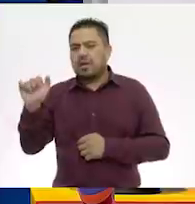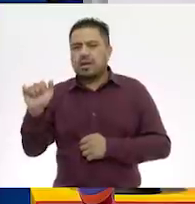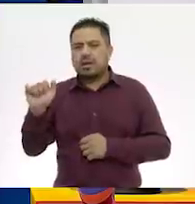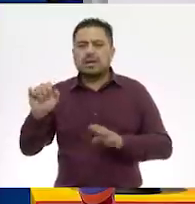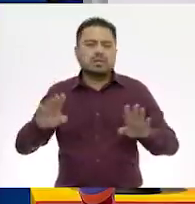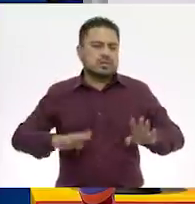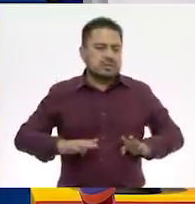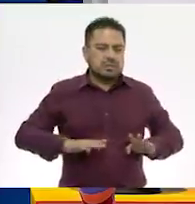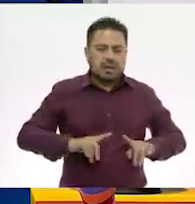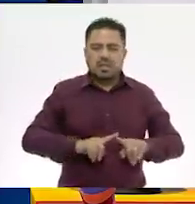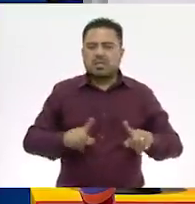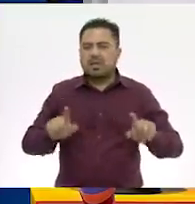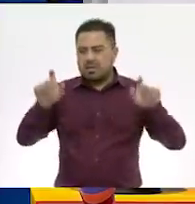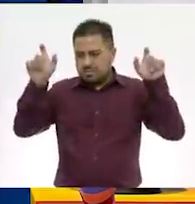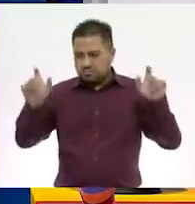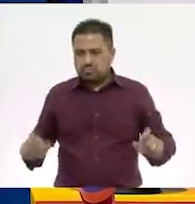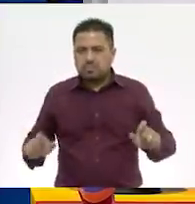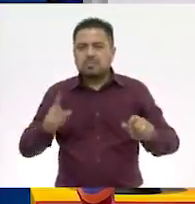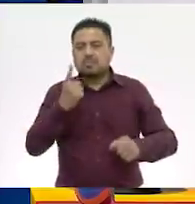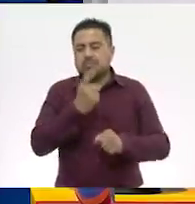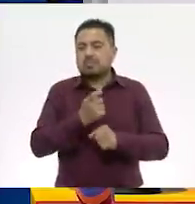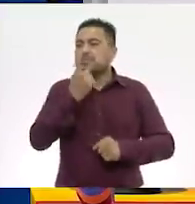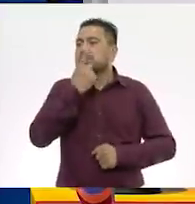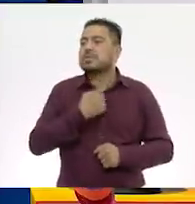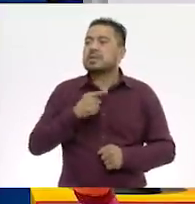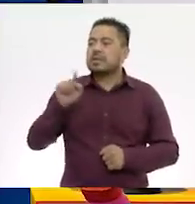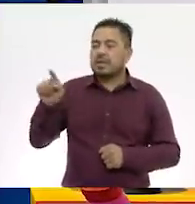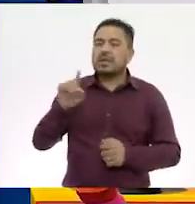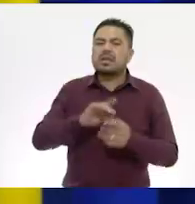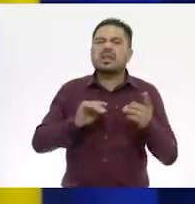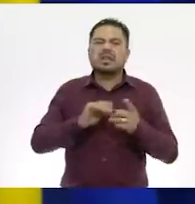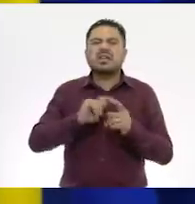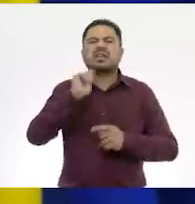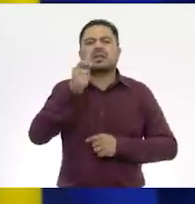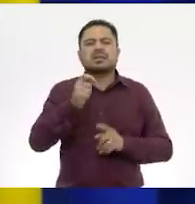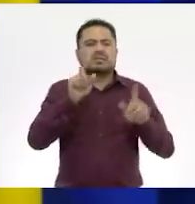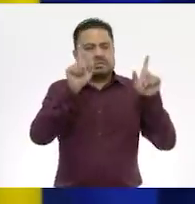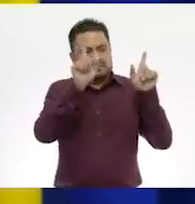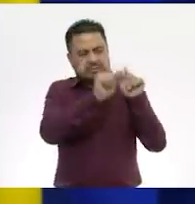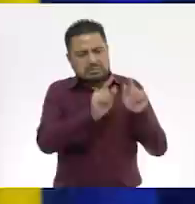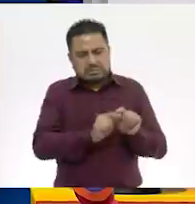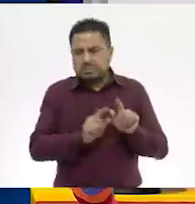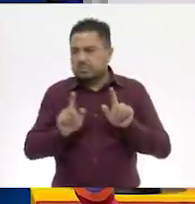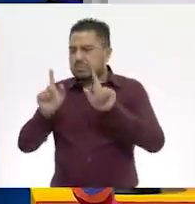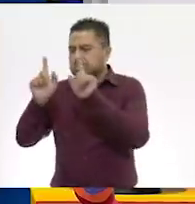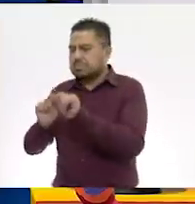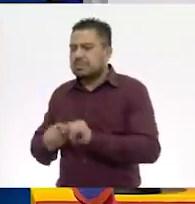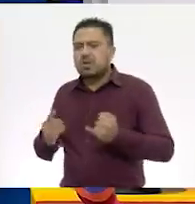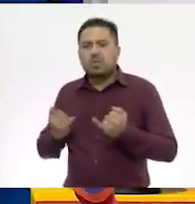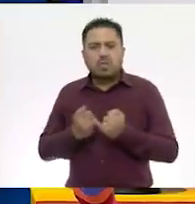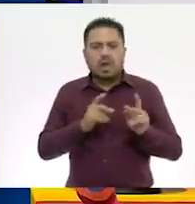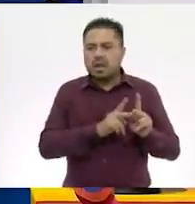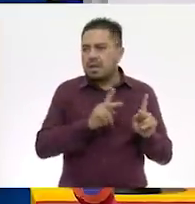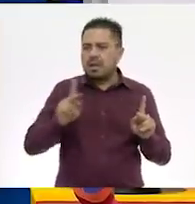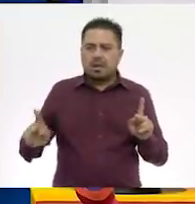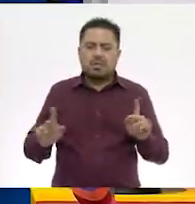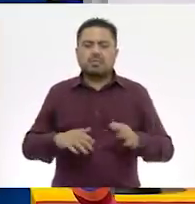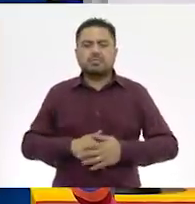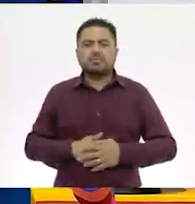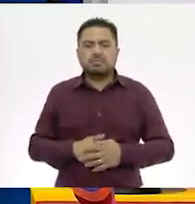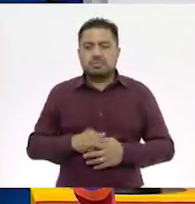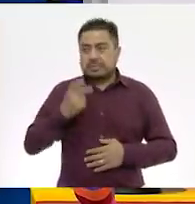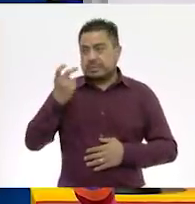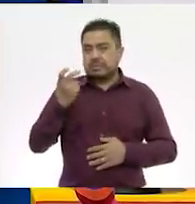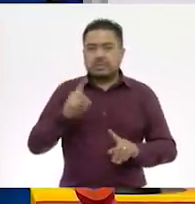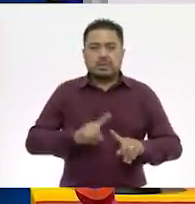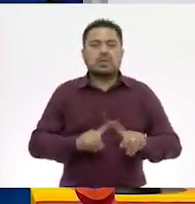diferencias, y vamos escribiendo. Lo primero que nos está diciendo Ale es que Son breves. son breves. ¿Esa sería